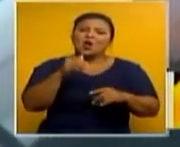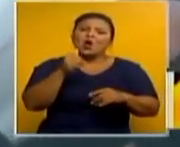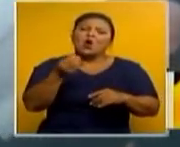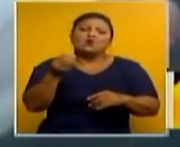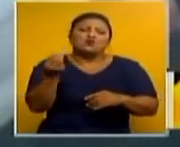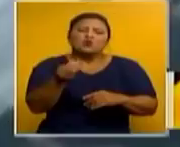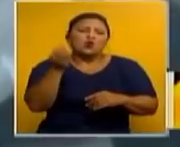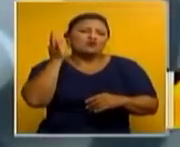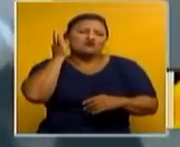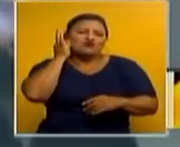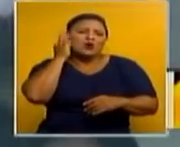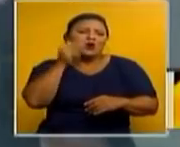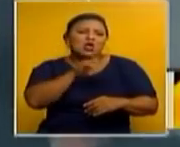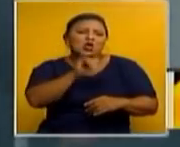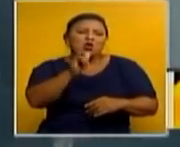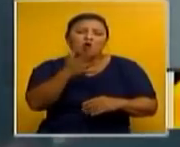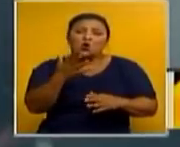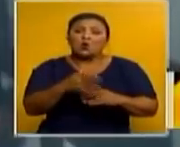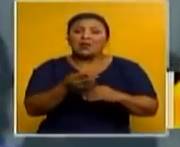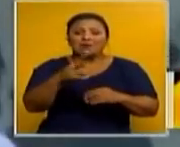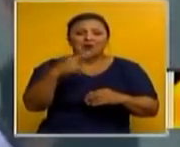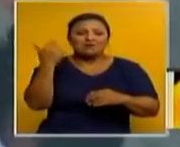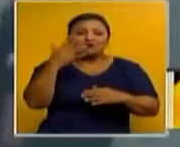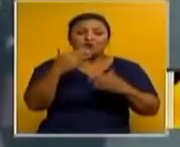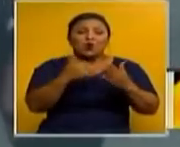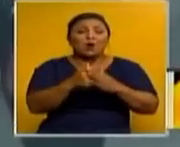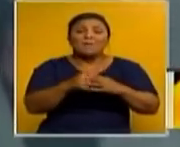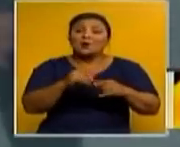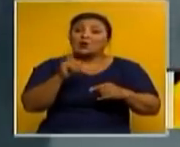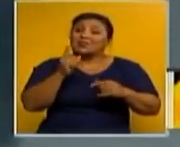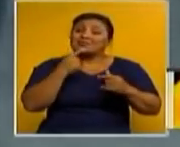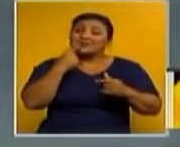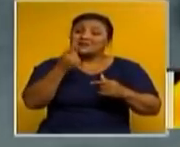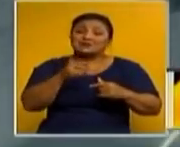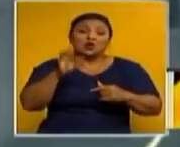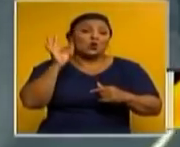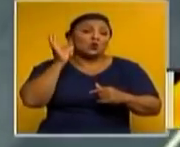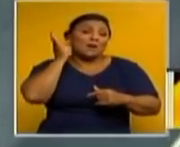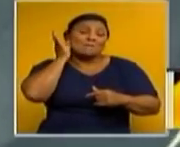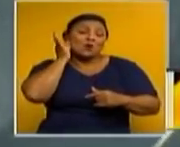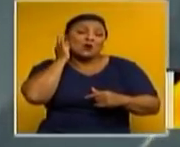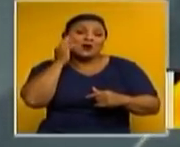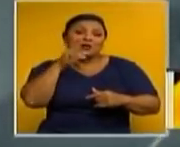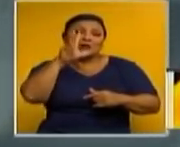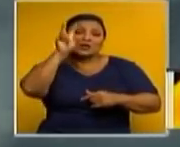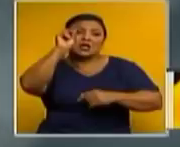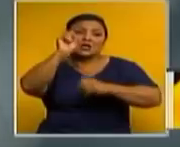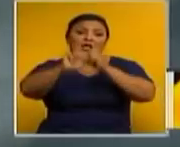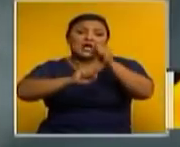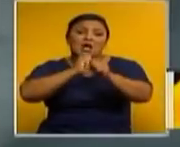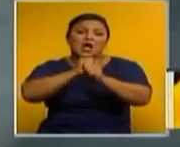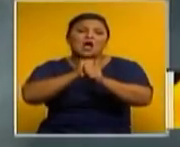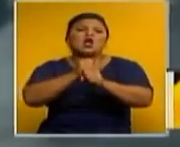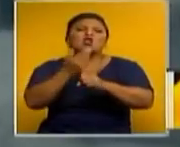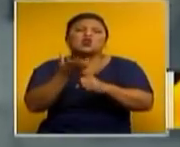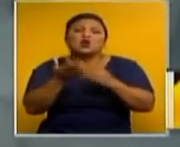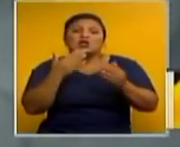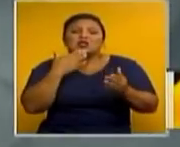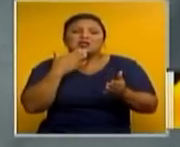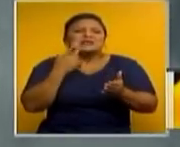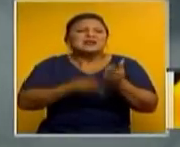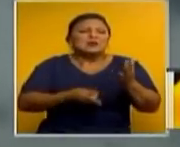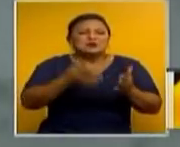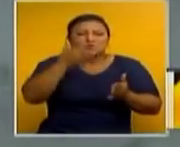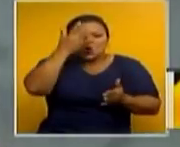edad, sostienen las autoridades. Además, se reporta que hay una mujer de 30 años que presenta heridas leves, no de arma de fuego. Se desconocen